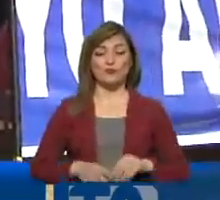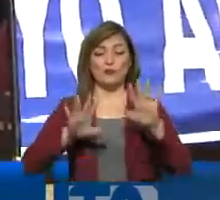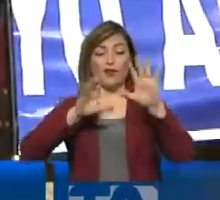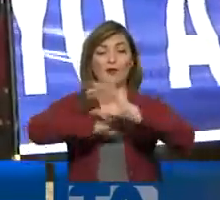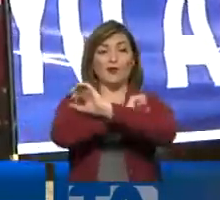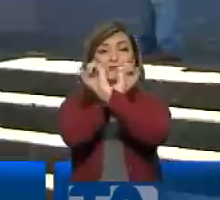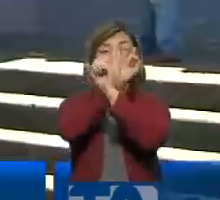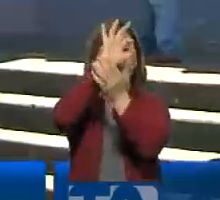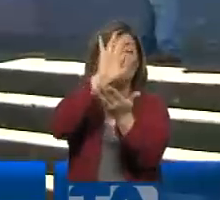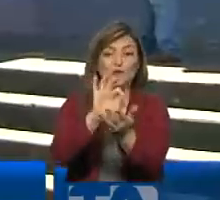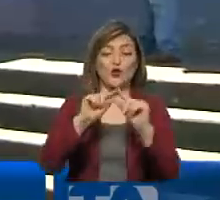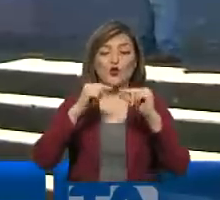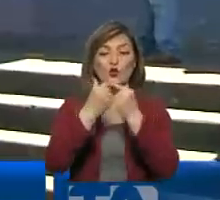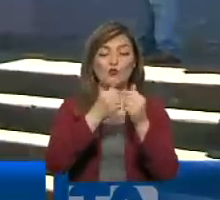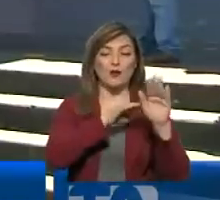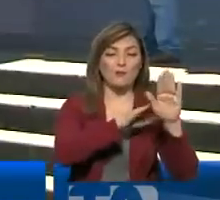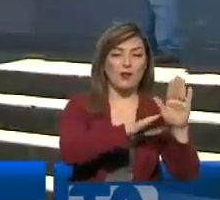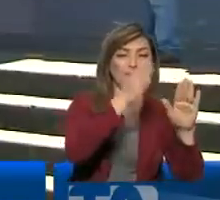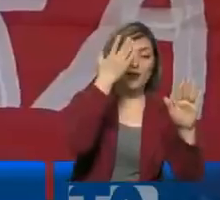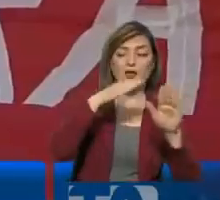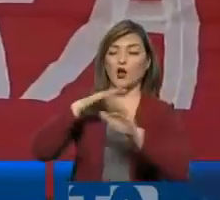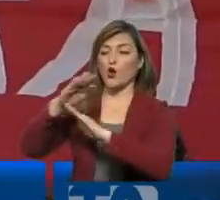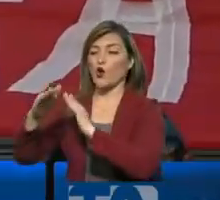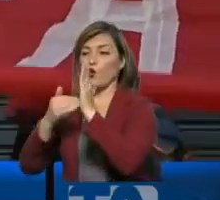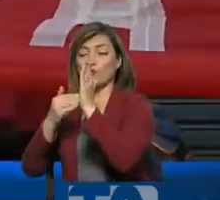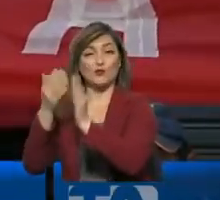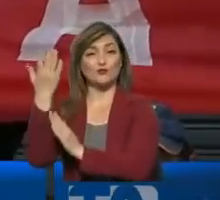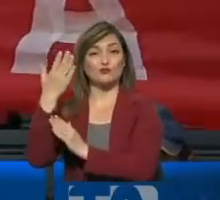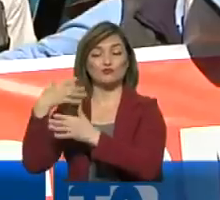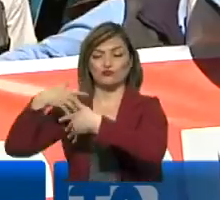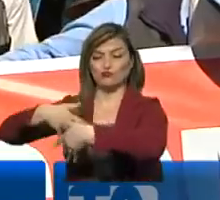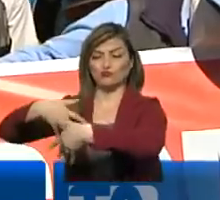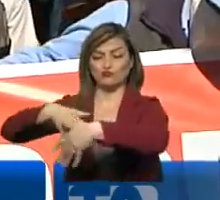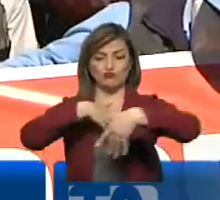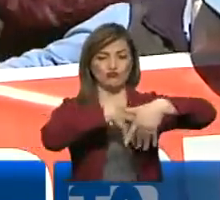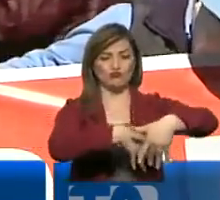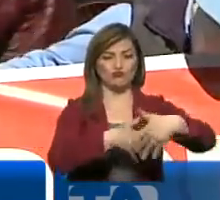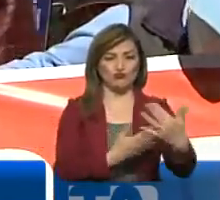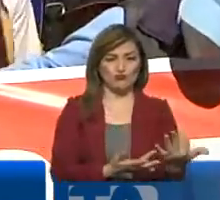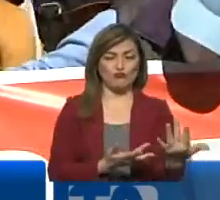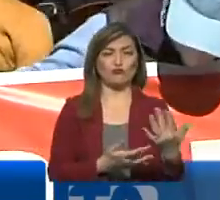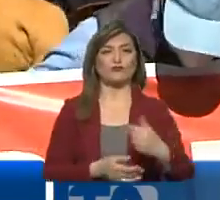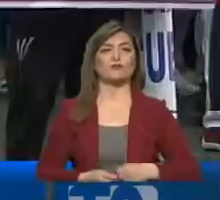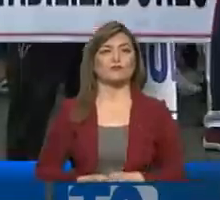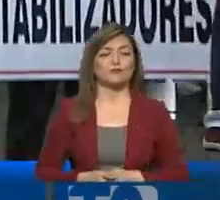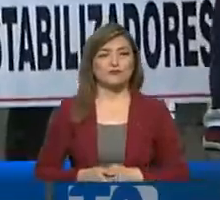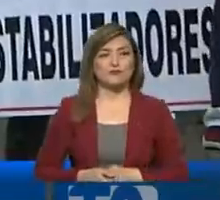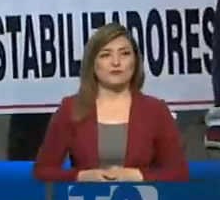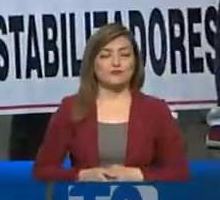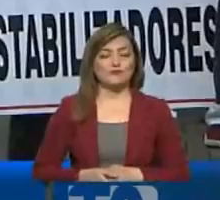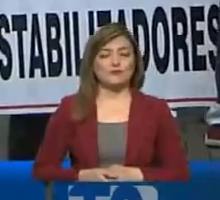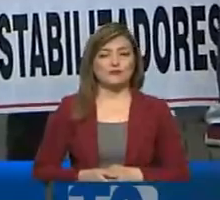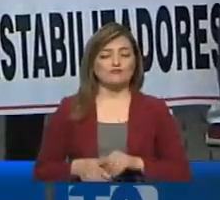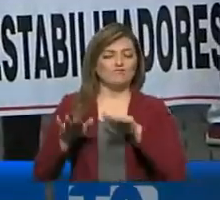mañana, representantes de colectivos a favor y en contra del burgomaestre llegaron al lugar y se apostaron en los alrededores. La mayor parte de